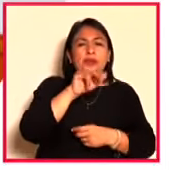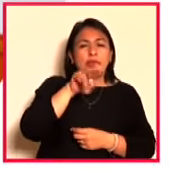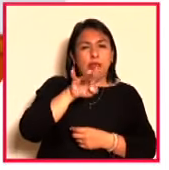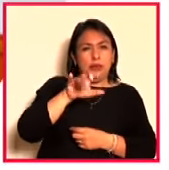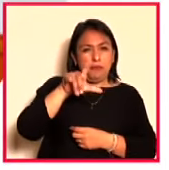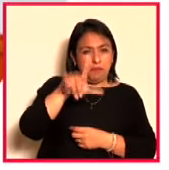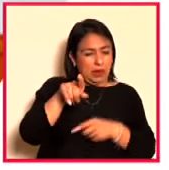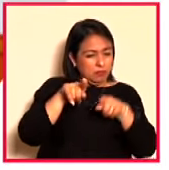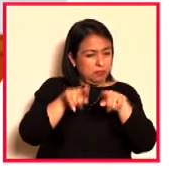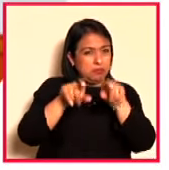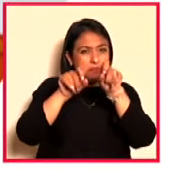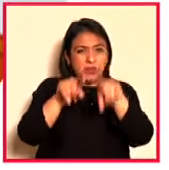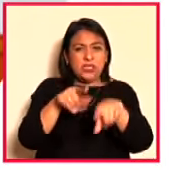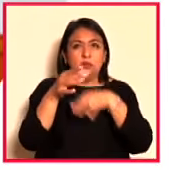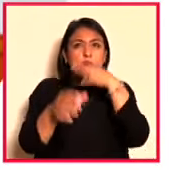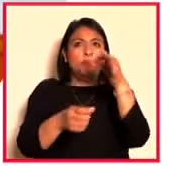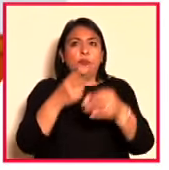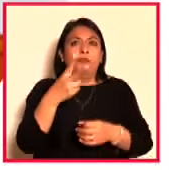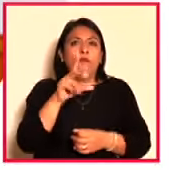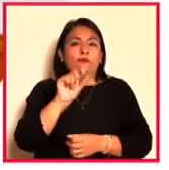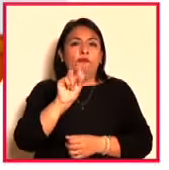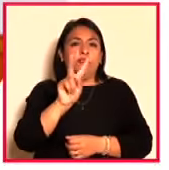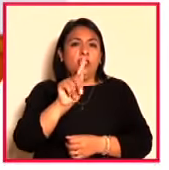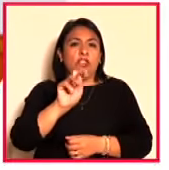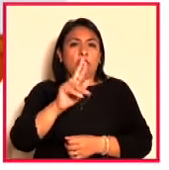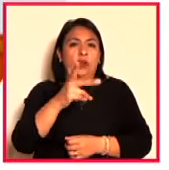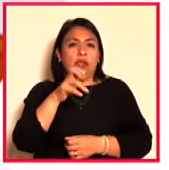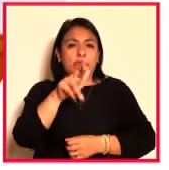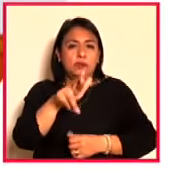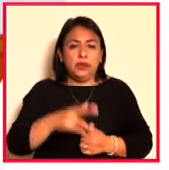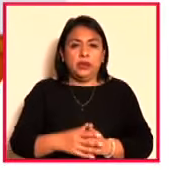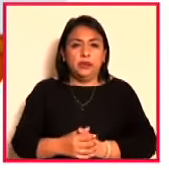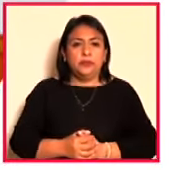Artes. Noticias 22, Víctor Gaspar.